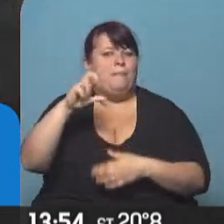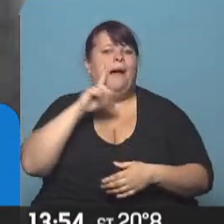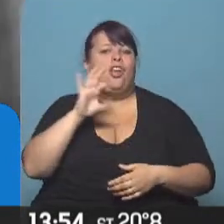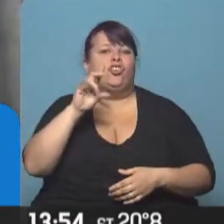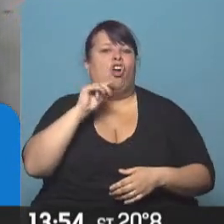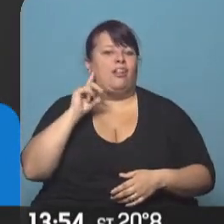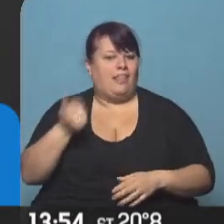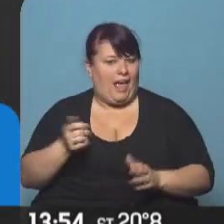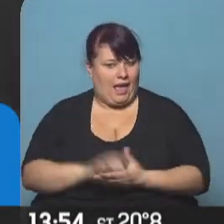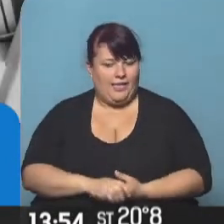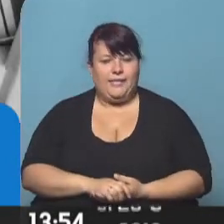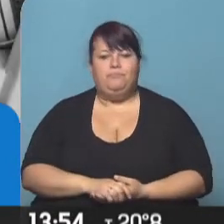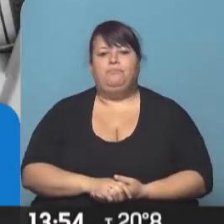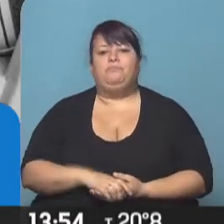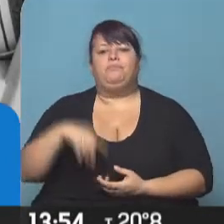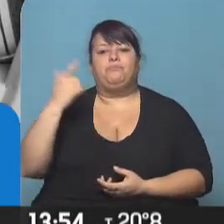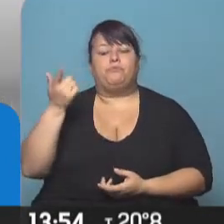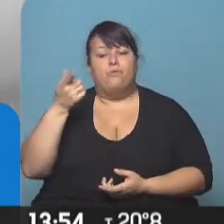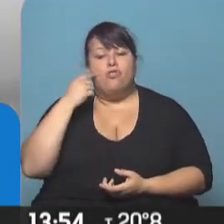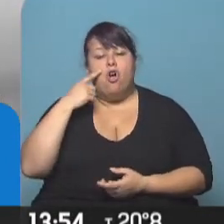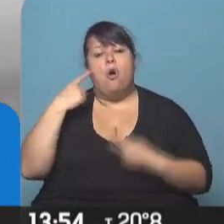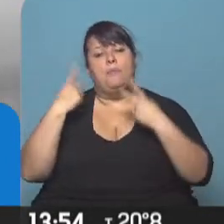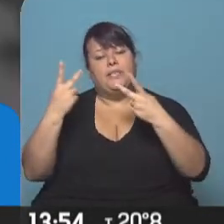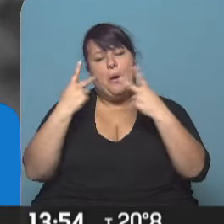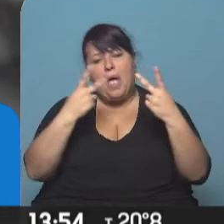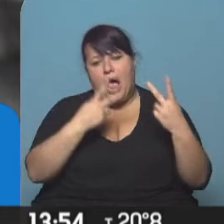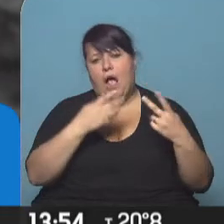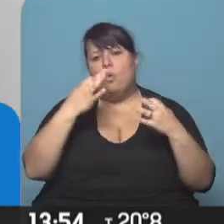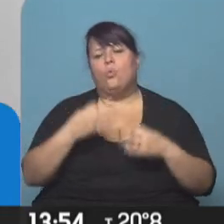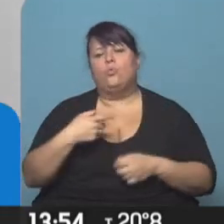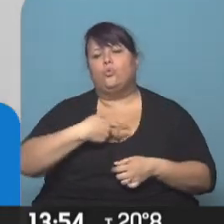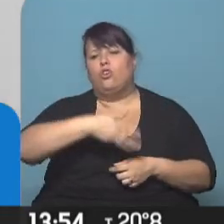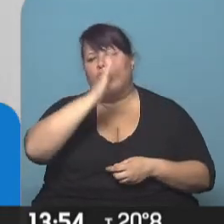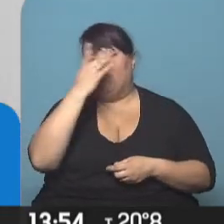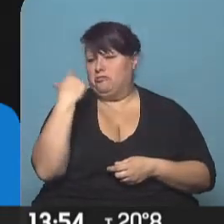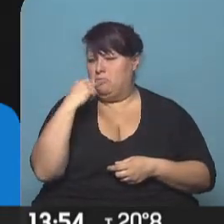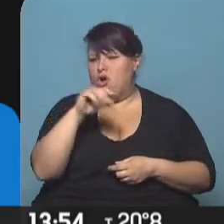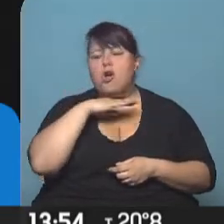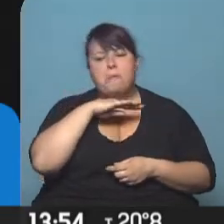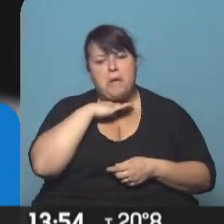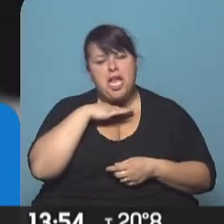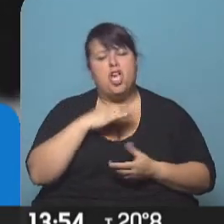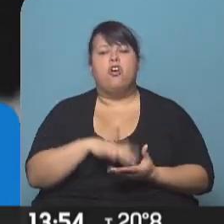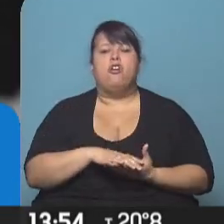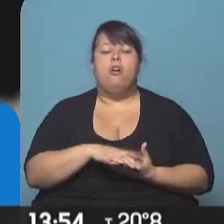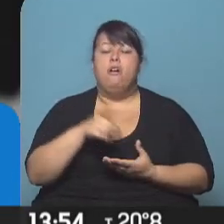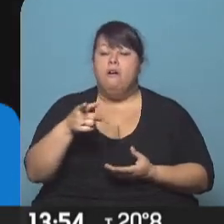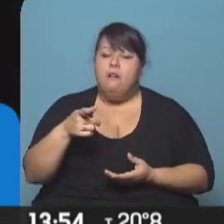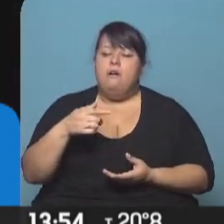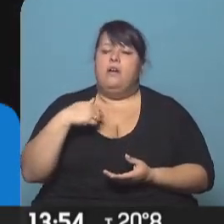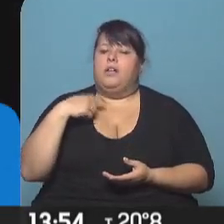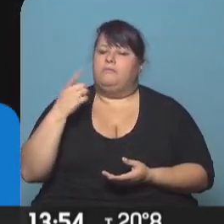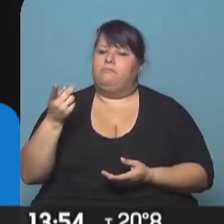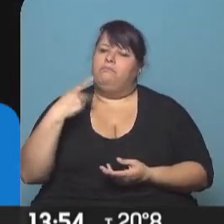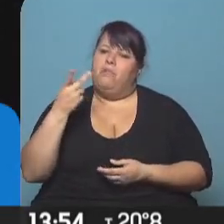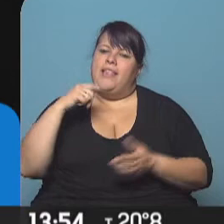Ortega. Con Enrique Guzmán estaba haciendo una gira hace poco por México, y